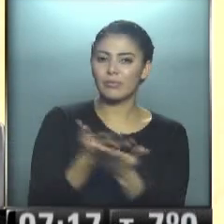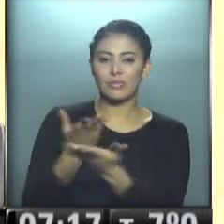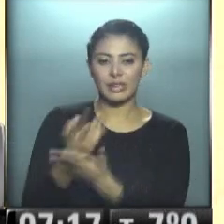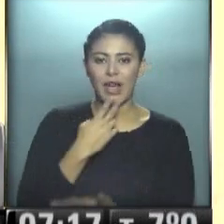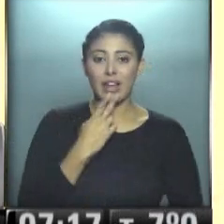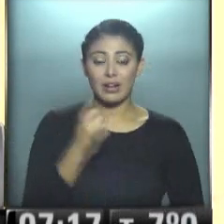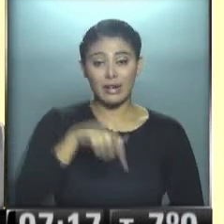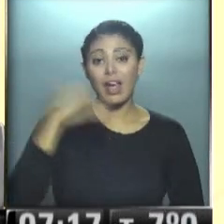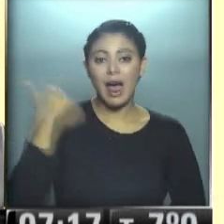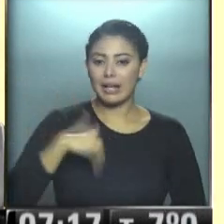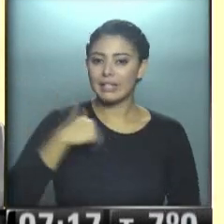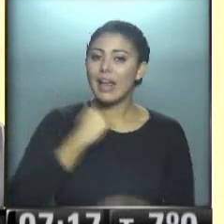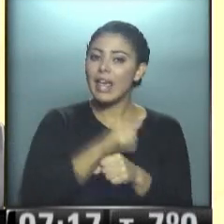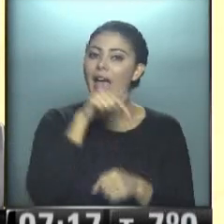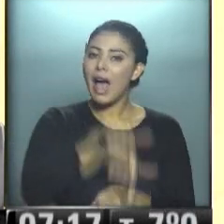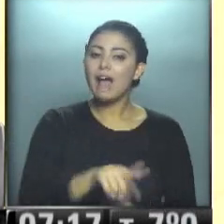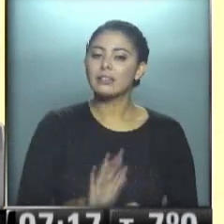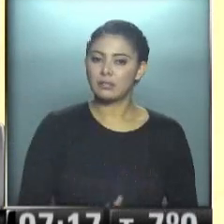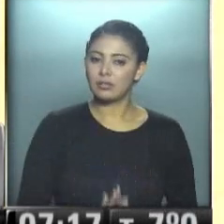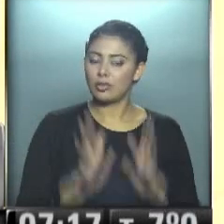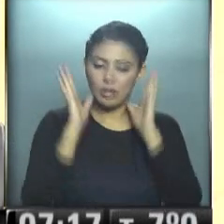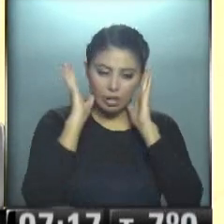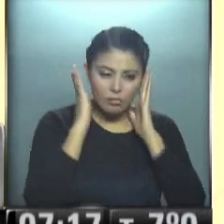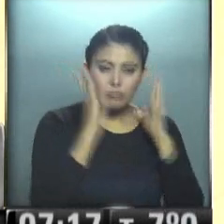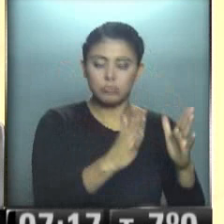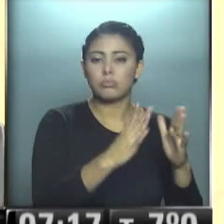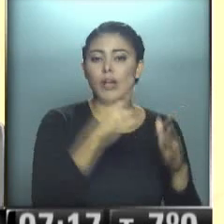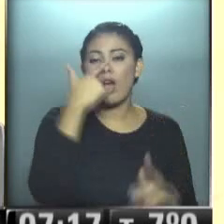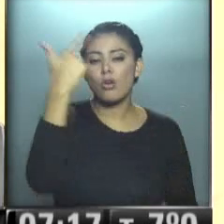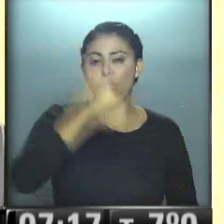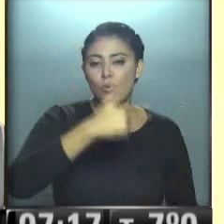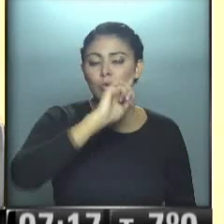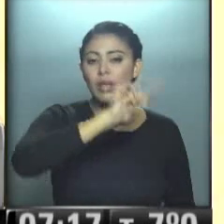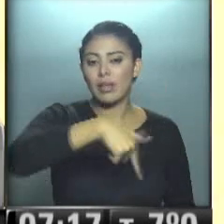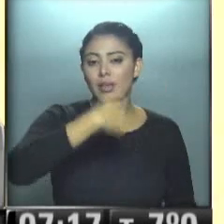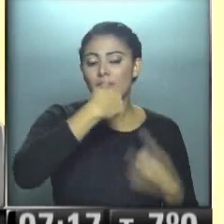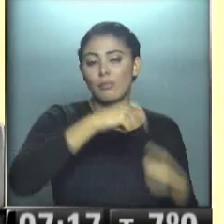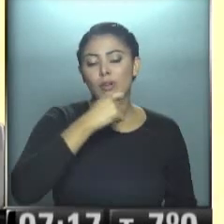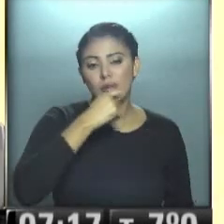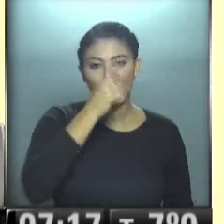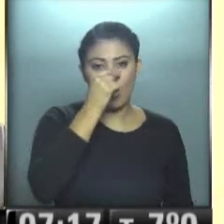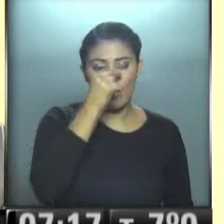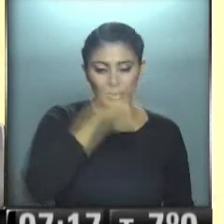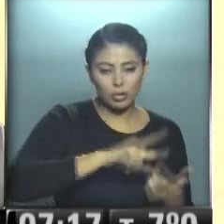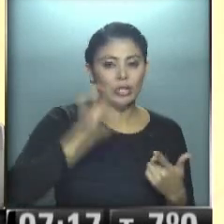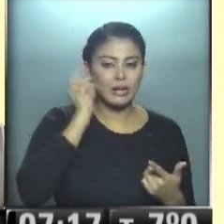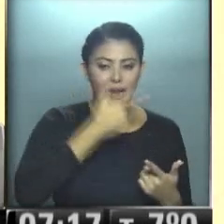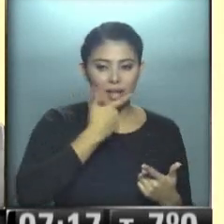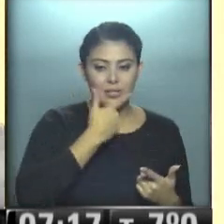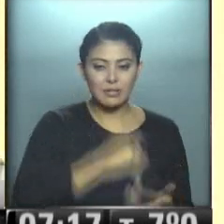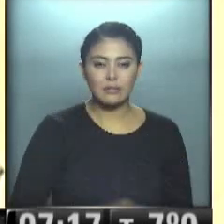en la Argentina se encuentra aún extremadamente concentrada en los combustibles de origen fósil como el petróleo y también el gas.